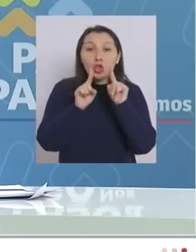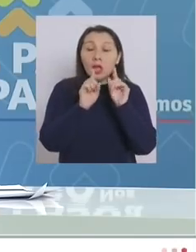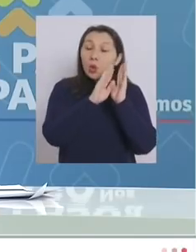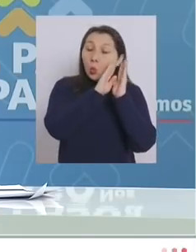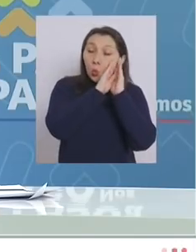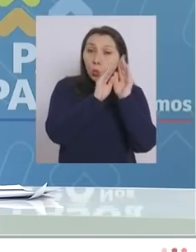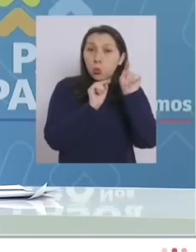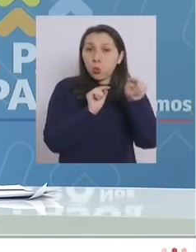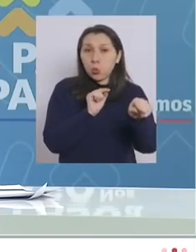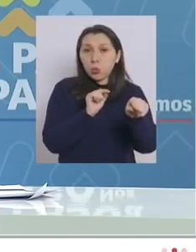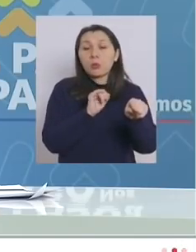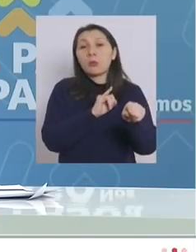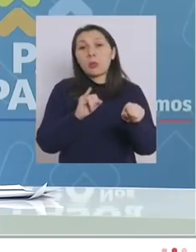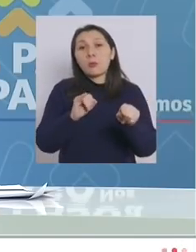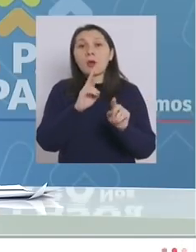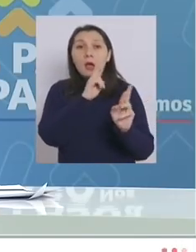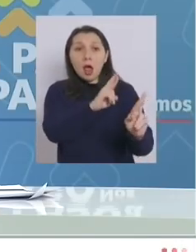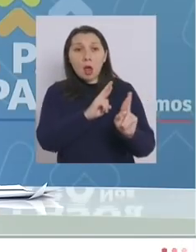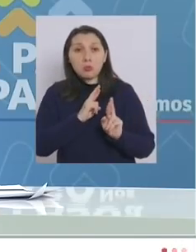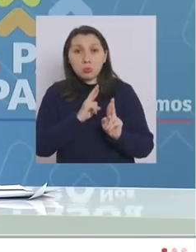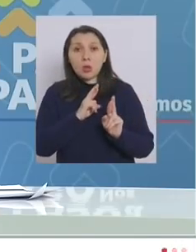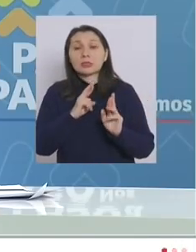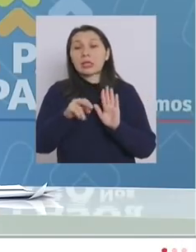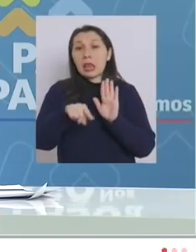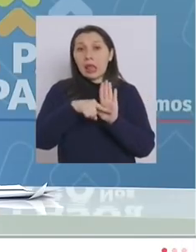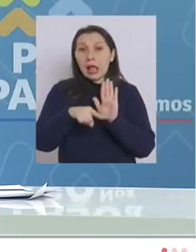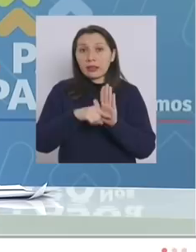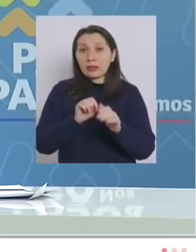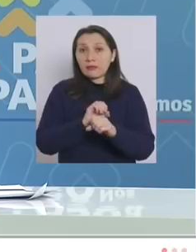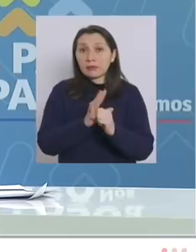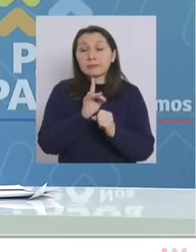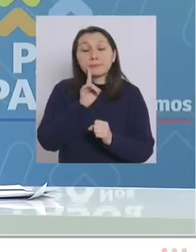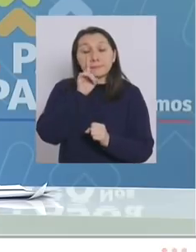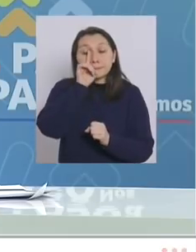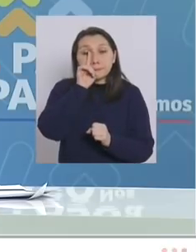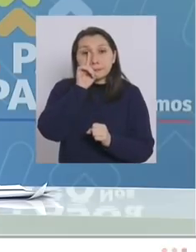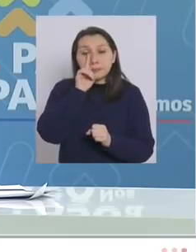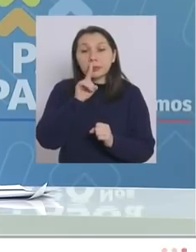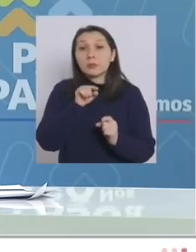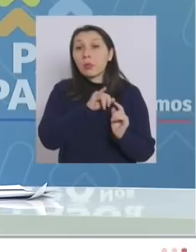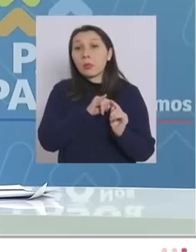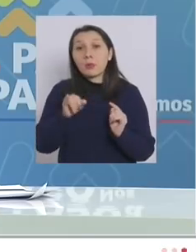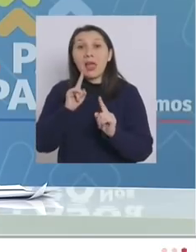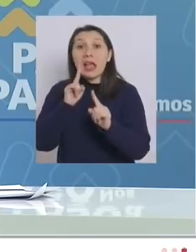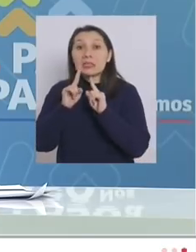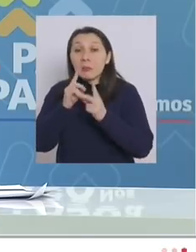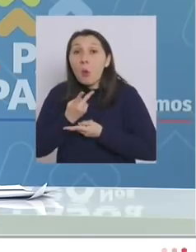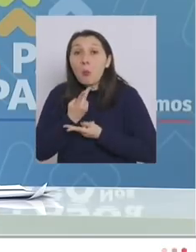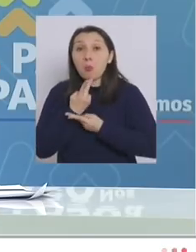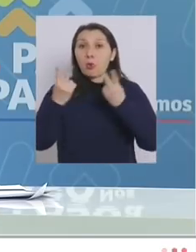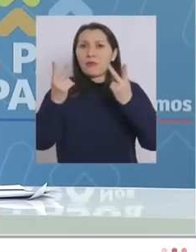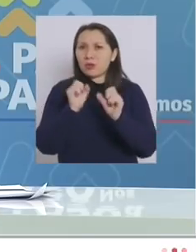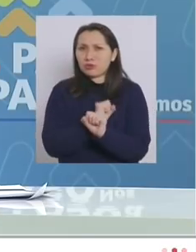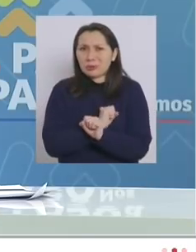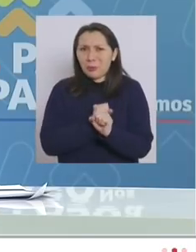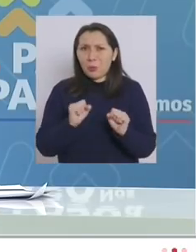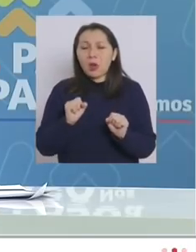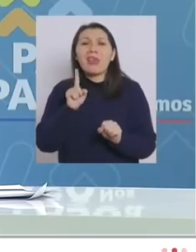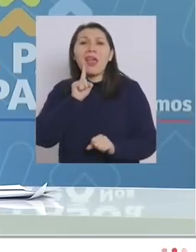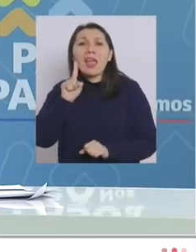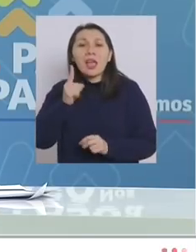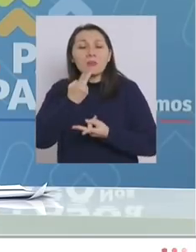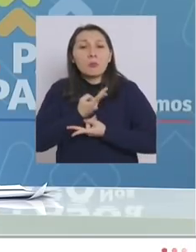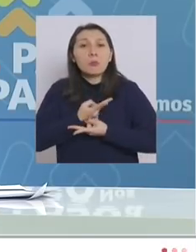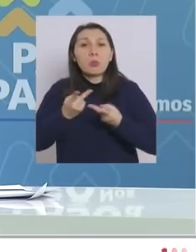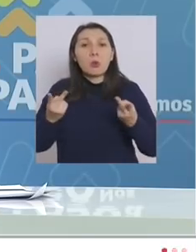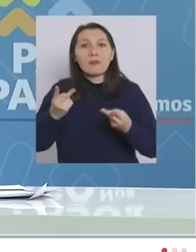estuvo, teníamos el resultado de la PCR negativa, pero esos exámenes no se pueden dar a conocer, eso solamente puede darlo a